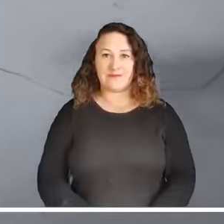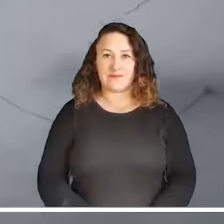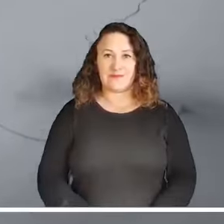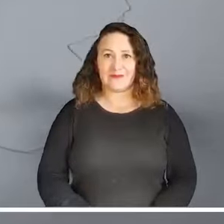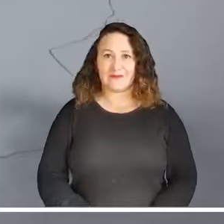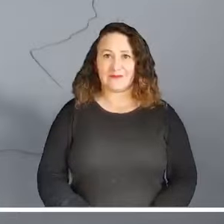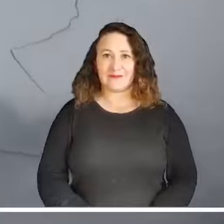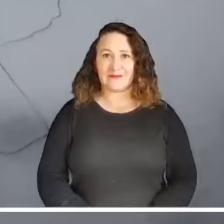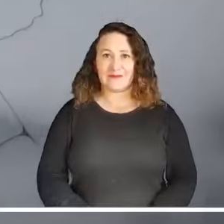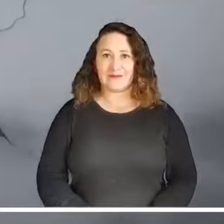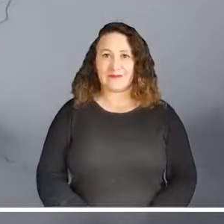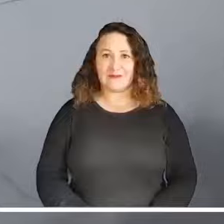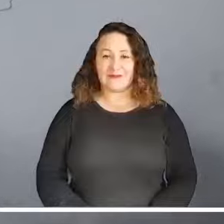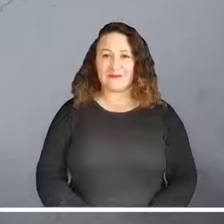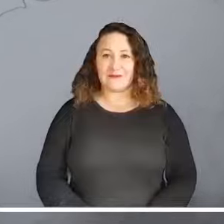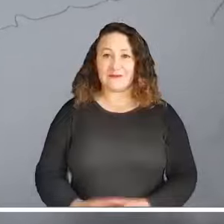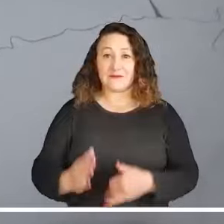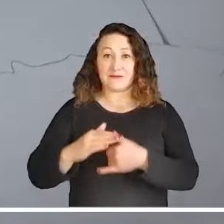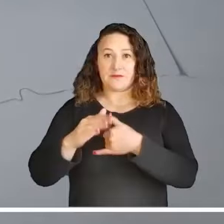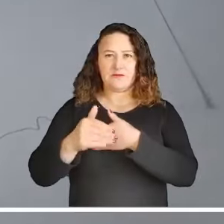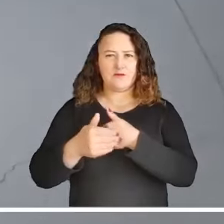del Cauca, Cauca y Nariño.